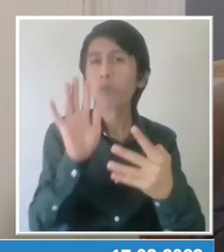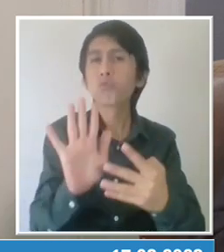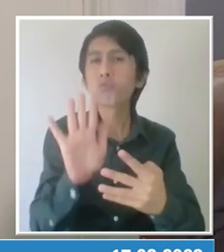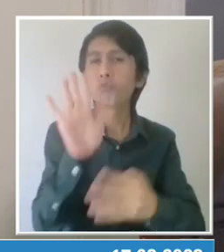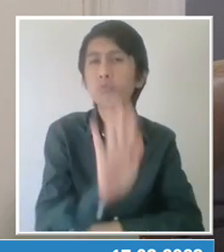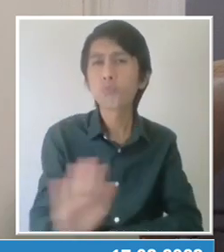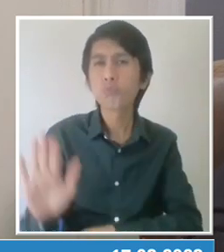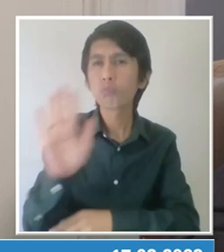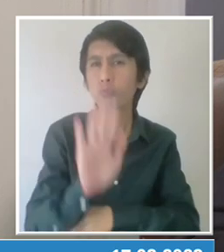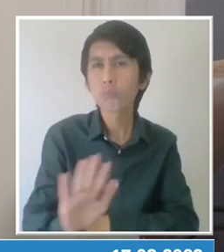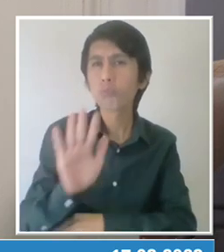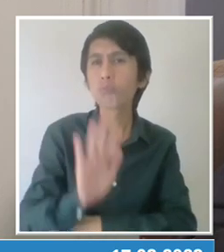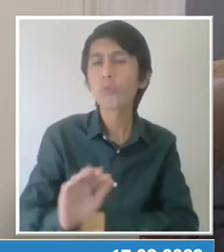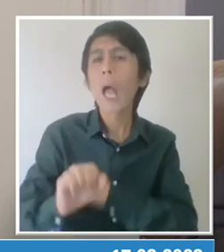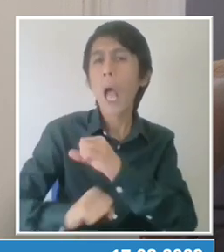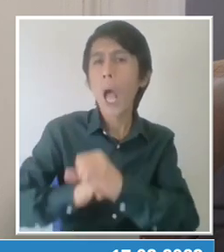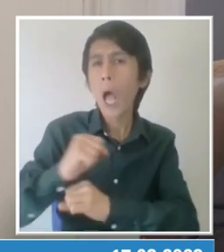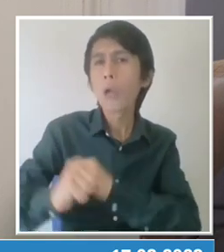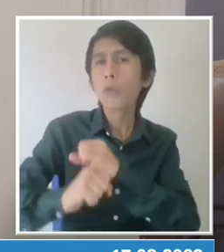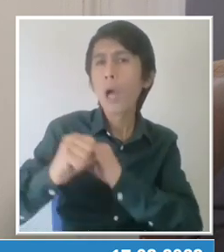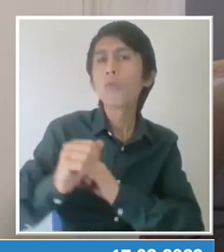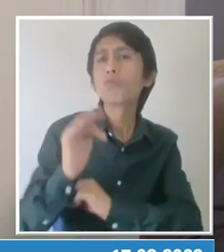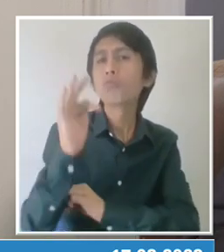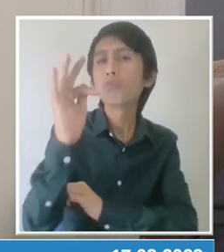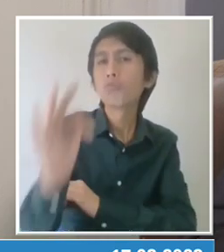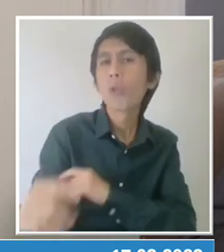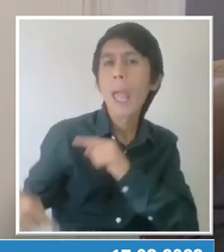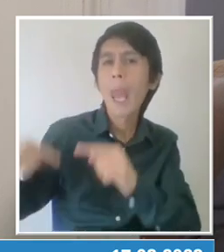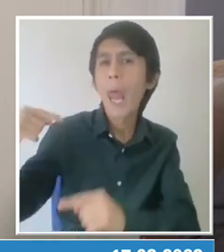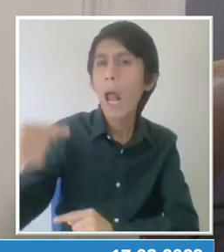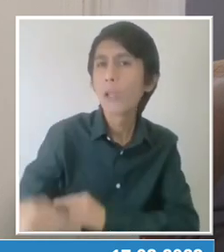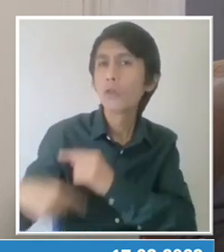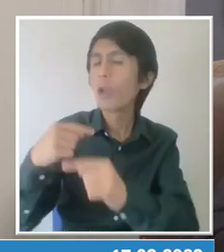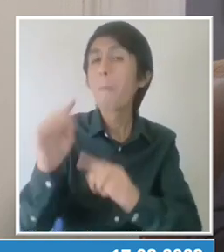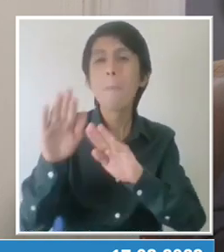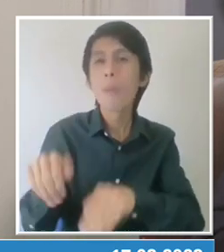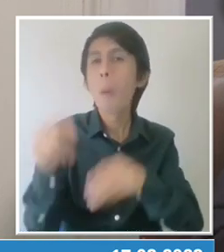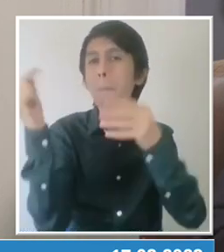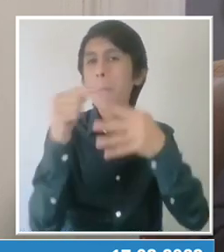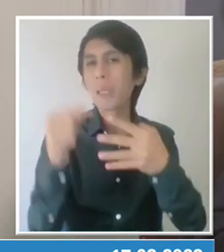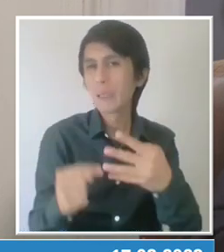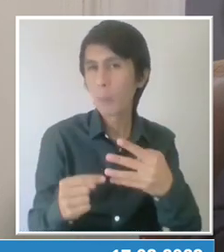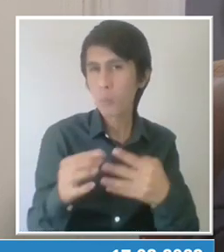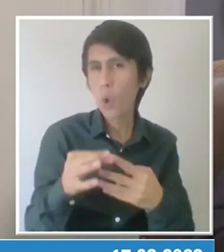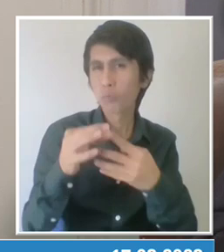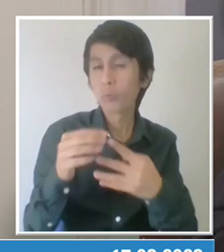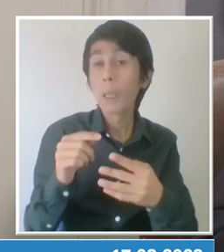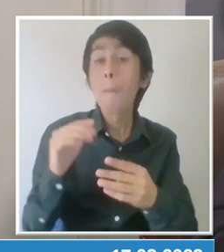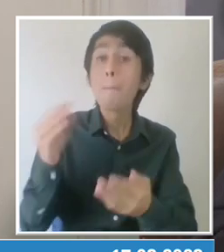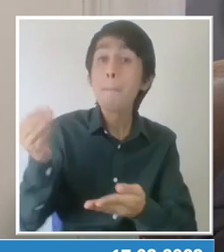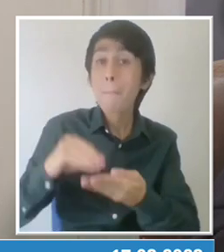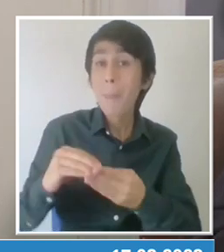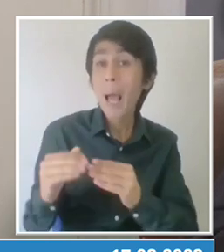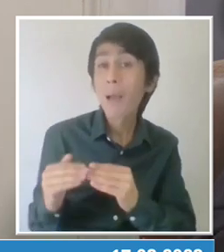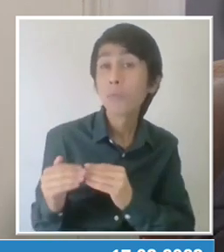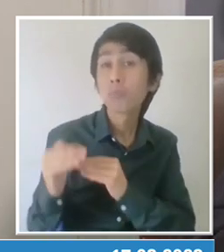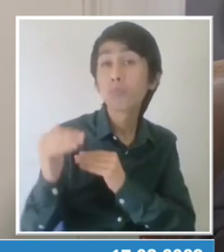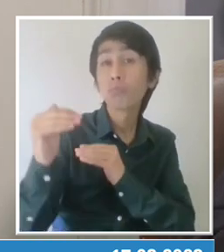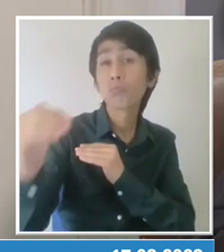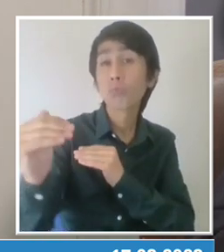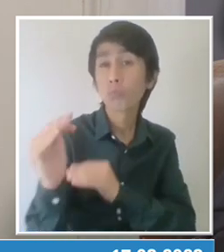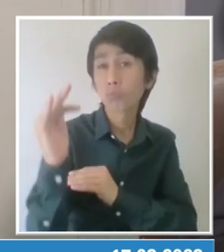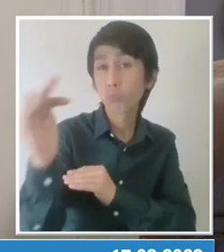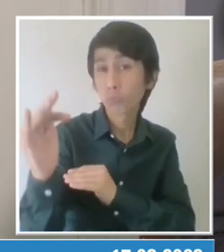y muchos años, incluso por generaciones, porque cuanto más se proyectan, más solidez, más estabilidad